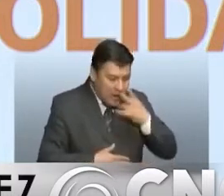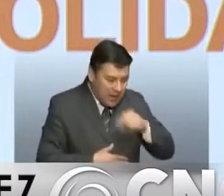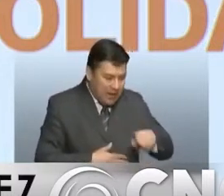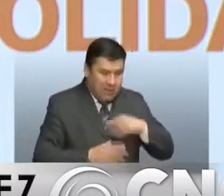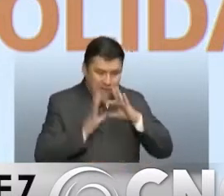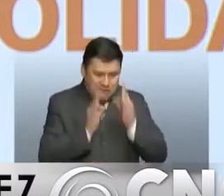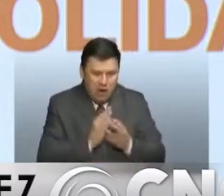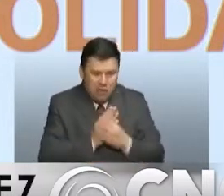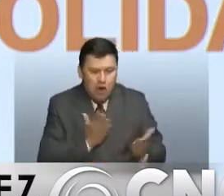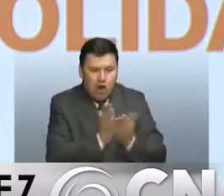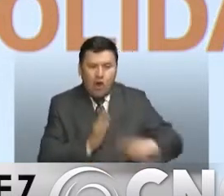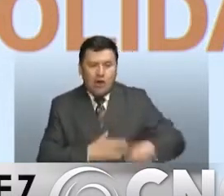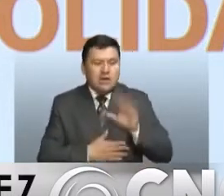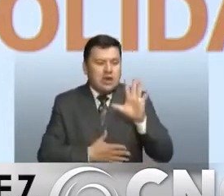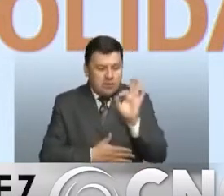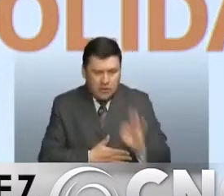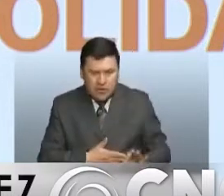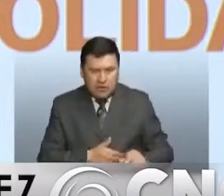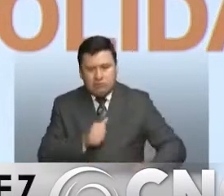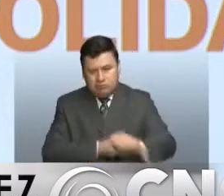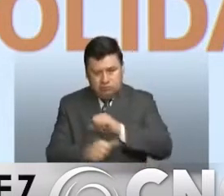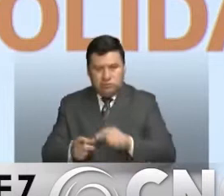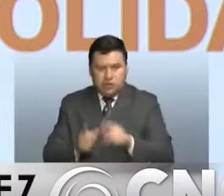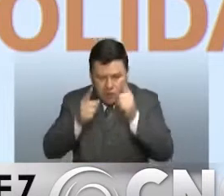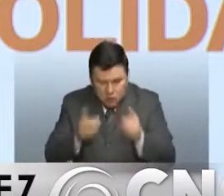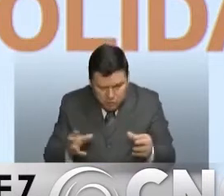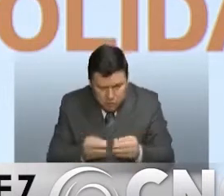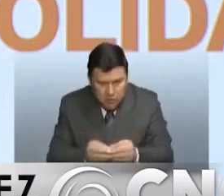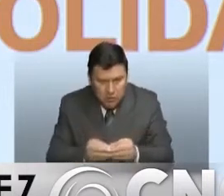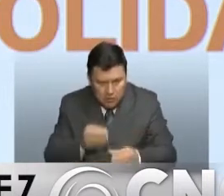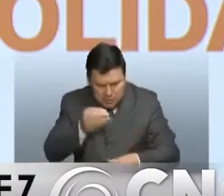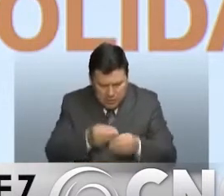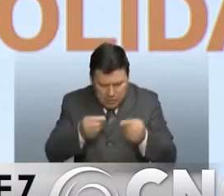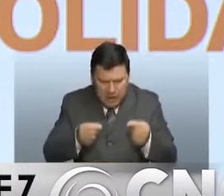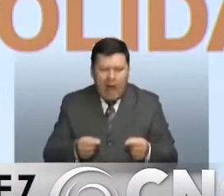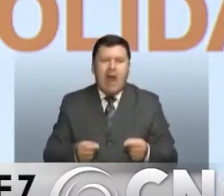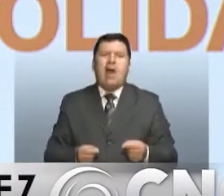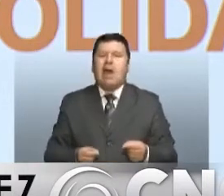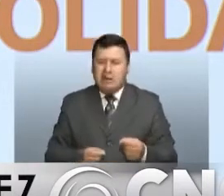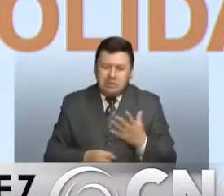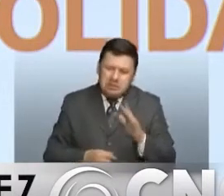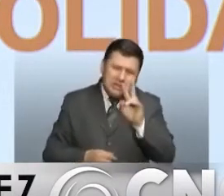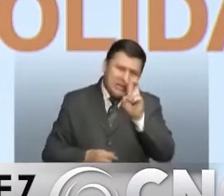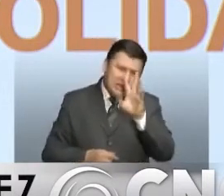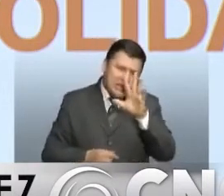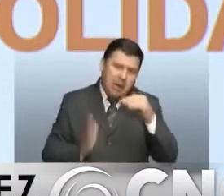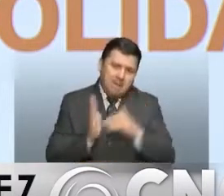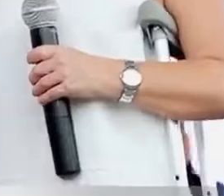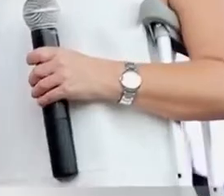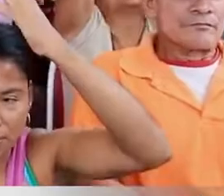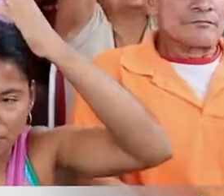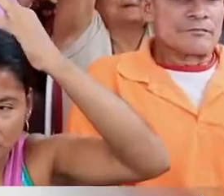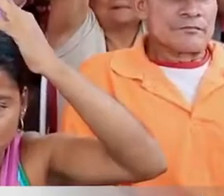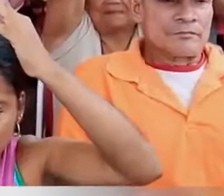hijo de la familia que iba al colegio y así sucesivamente si uno suma esos pequeños montos terminaban siendo cerca de 75 mil pesos cada dos